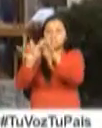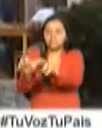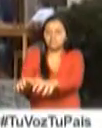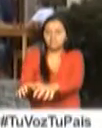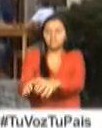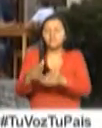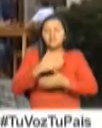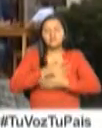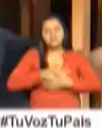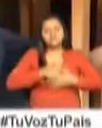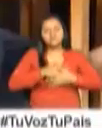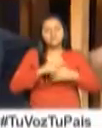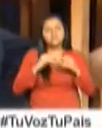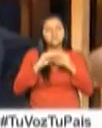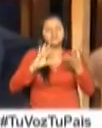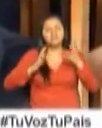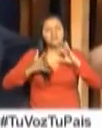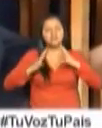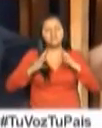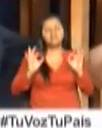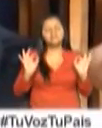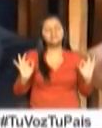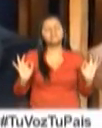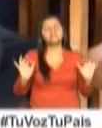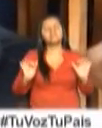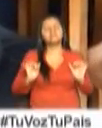que disfrutan de su clima agradable.